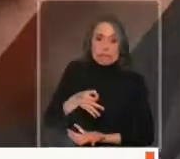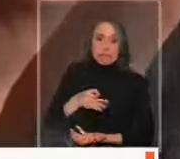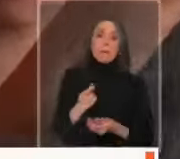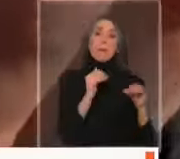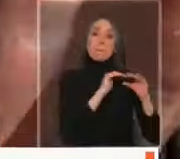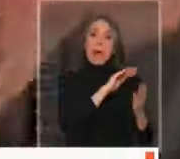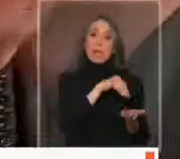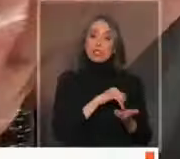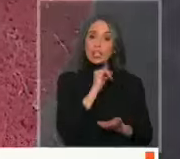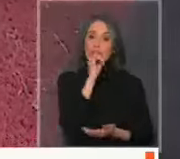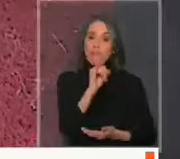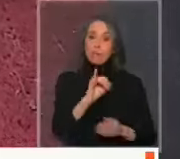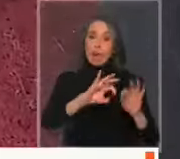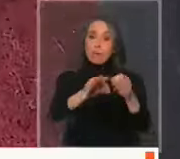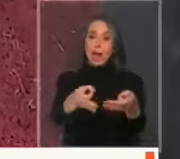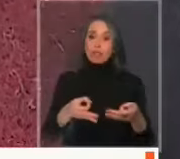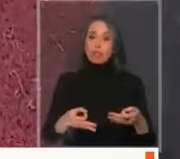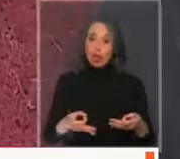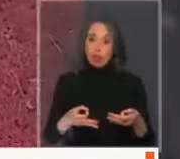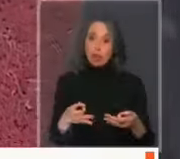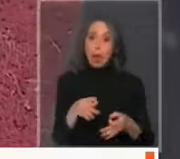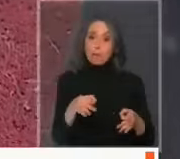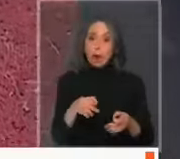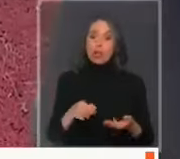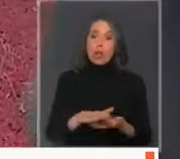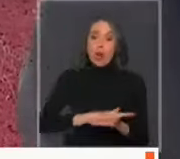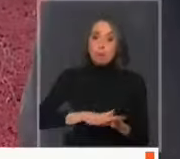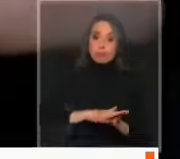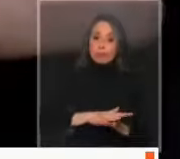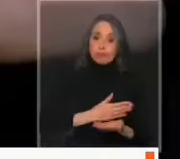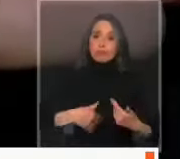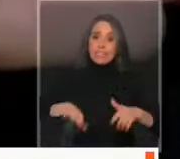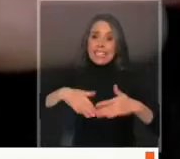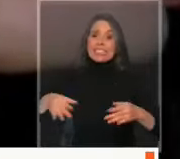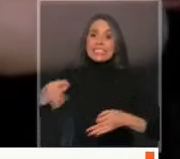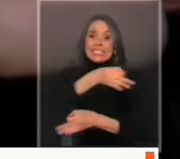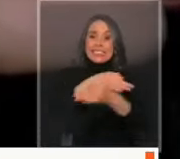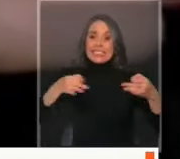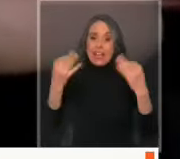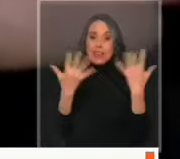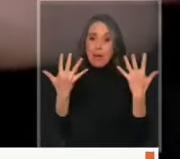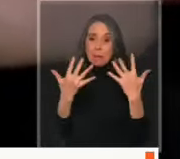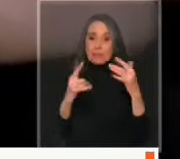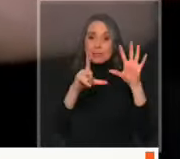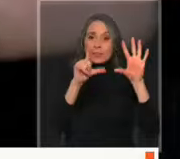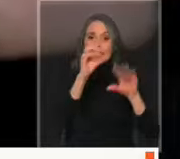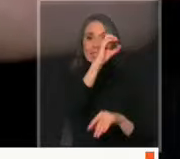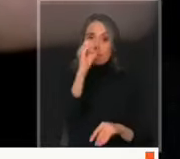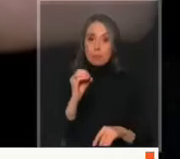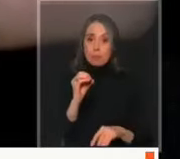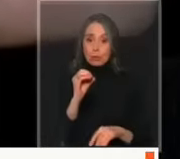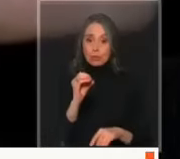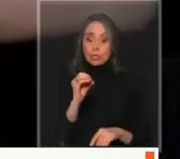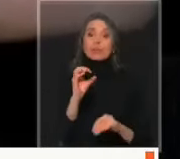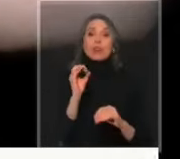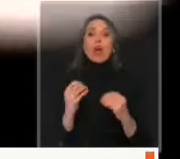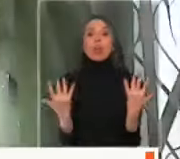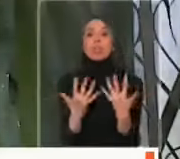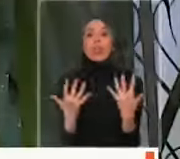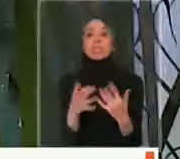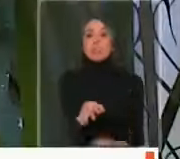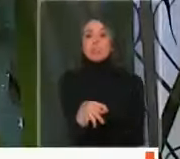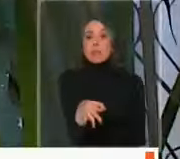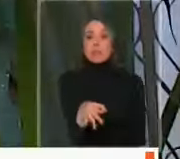Banco Central, de la totalidad de monedas emitidas que están circulando en nuestro país, casi el 70% corresponde a la de 10